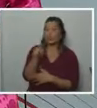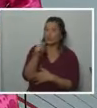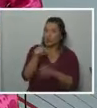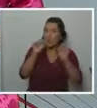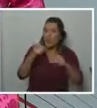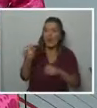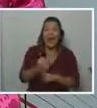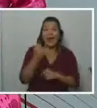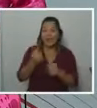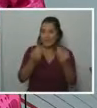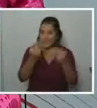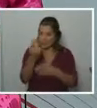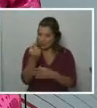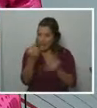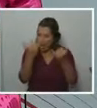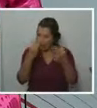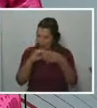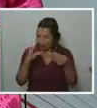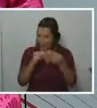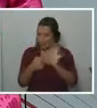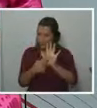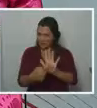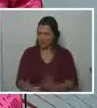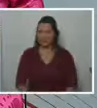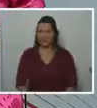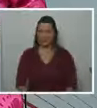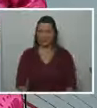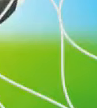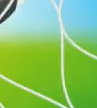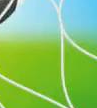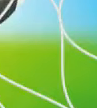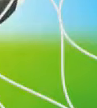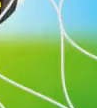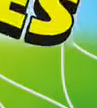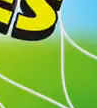mucha platita. Aquí le contamos de qué se trata.